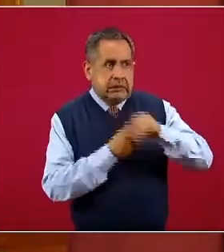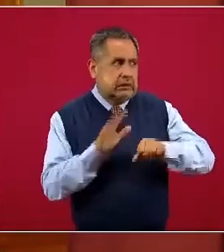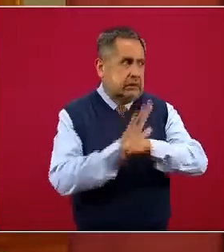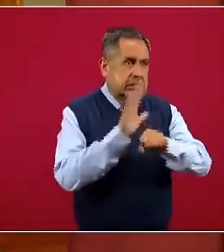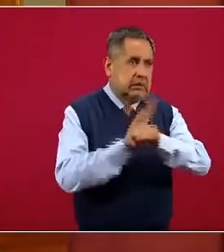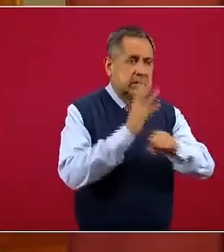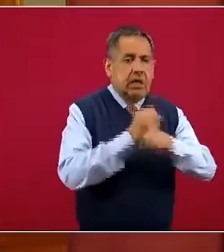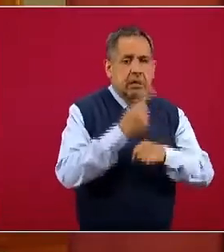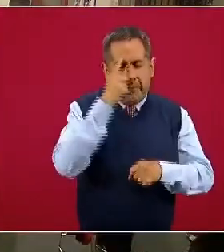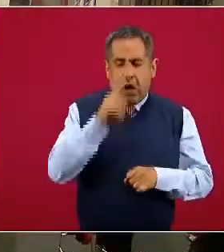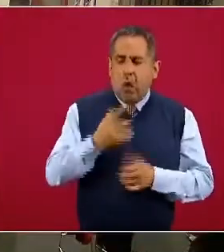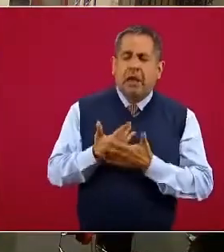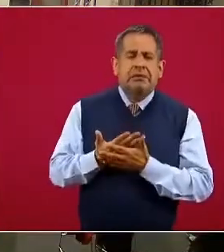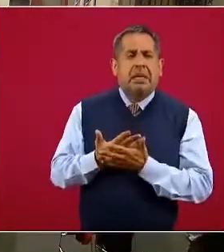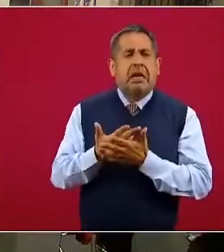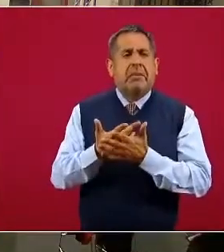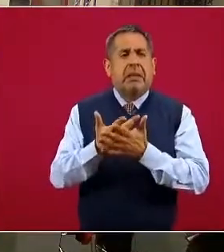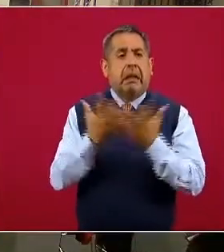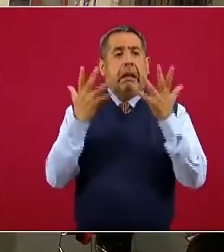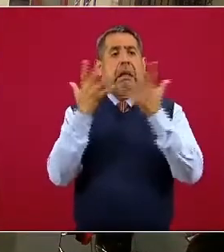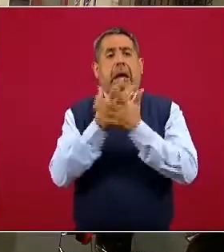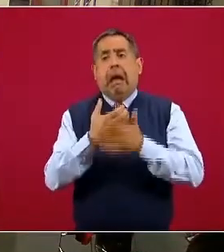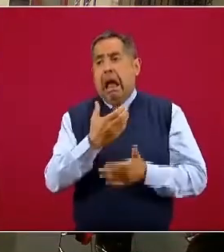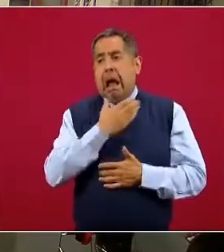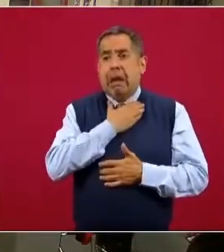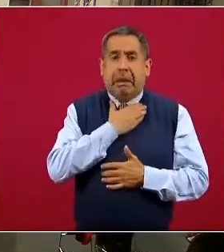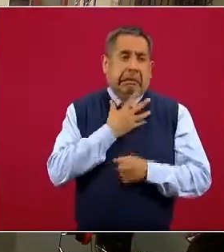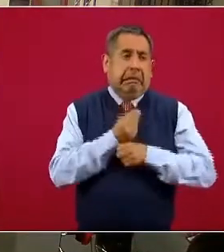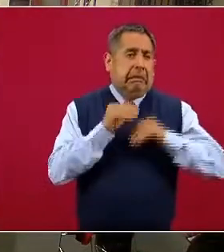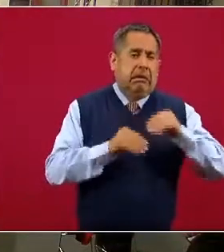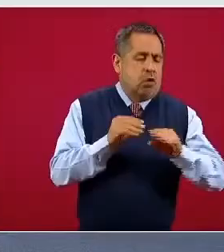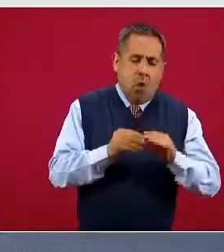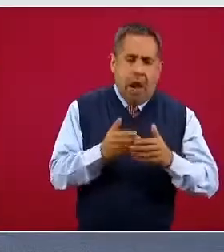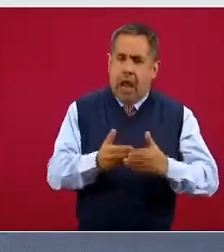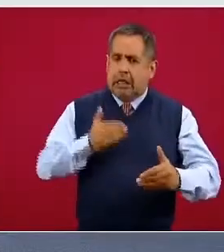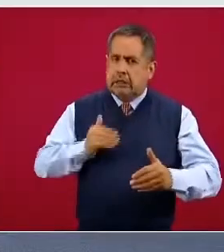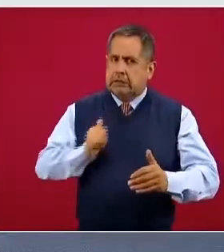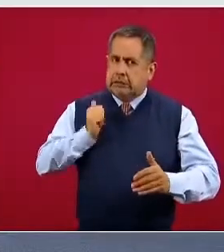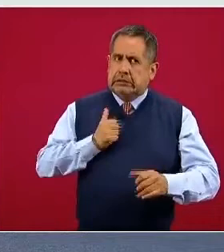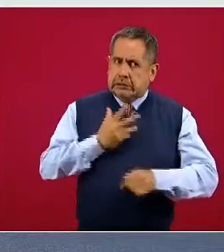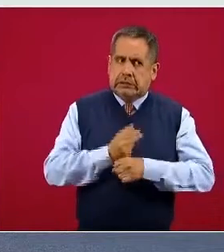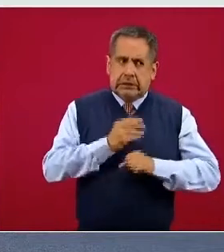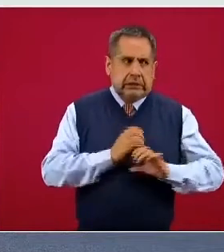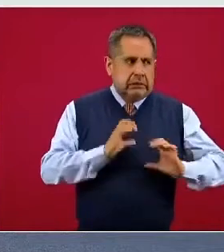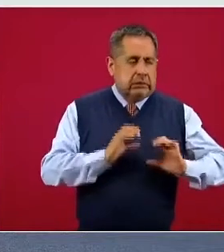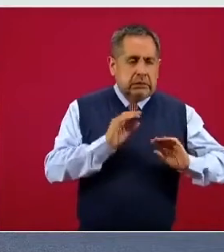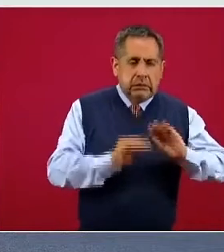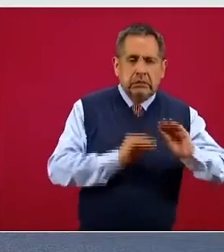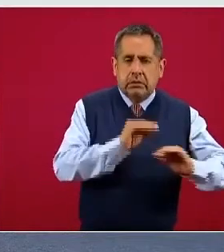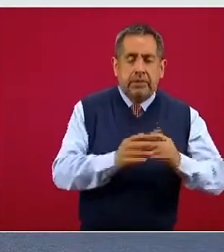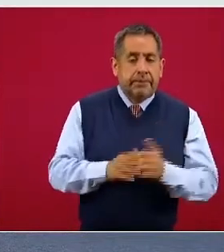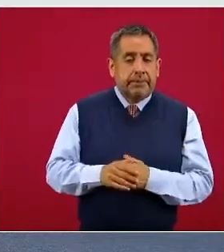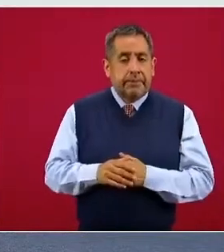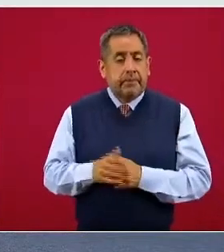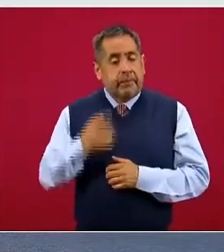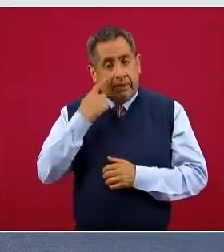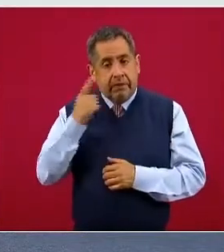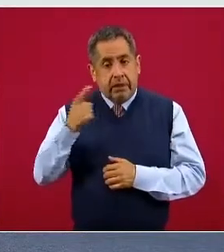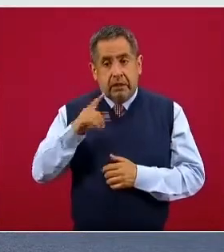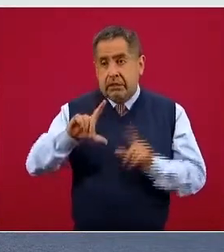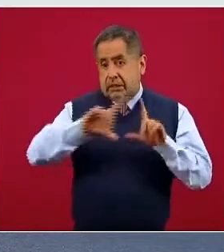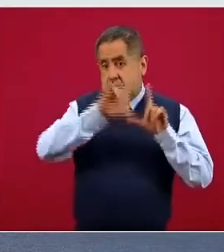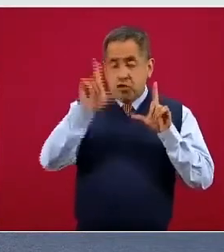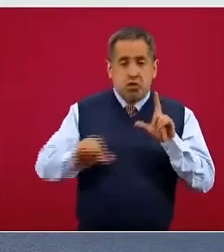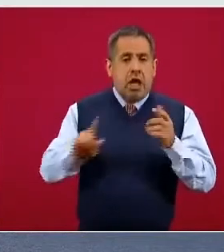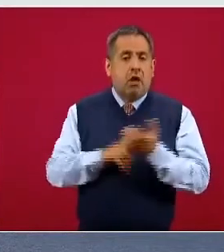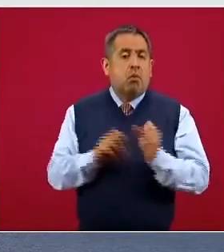momento no llegar a una saturación inminente. A nivel nacional, sin embargo, la ocupación en este caso es